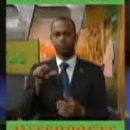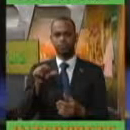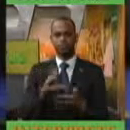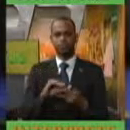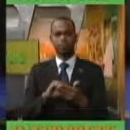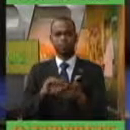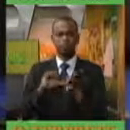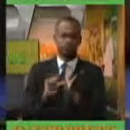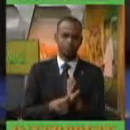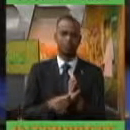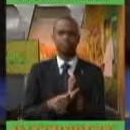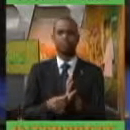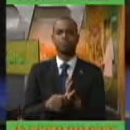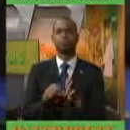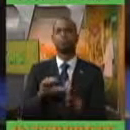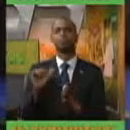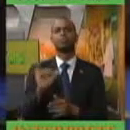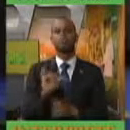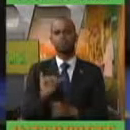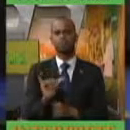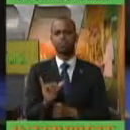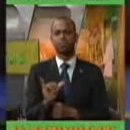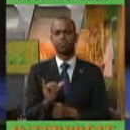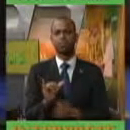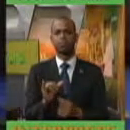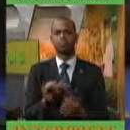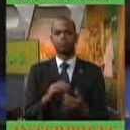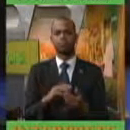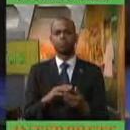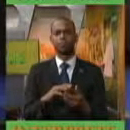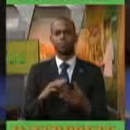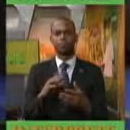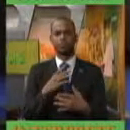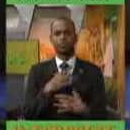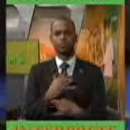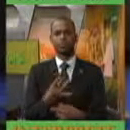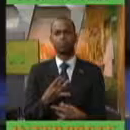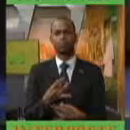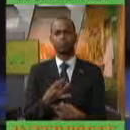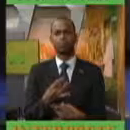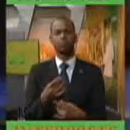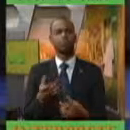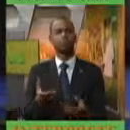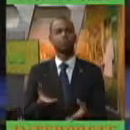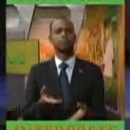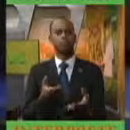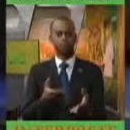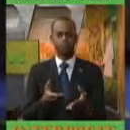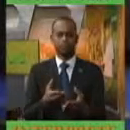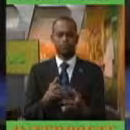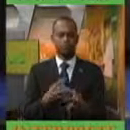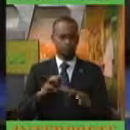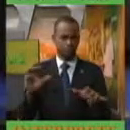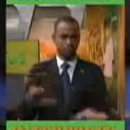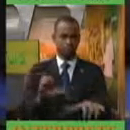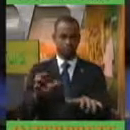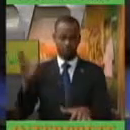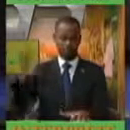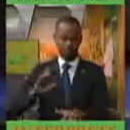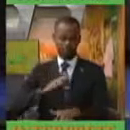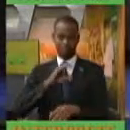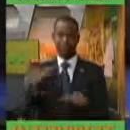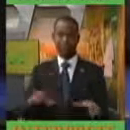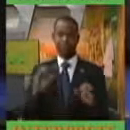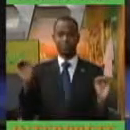en eso también, creo que es interesante lo que está ocurriendo. Se está haciendo lo que nunca se ha